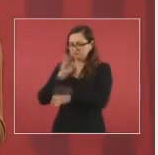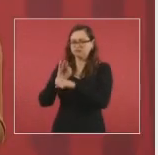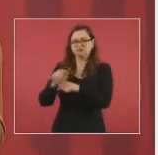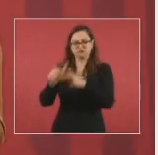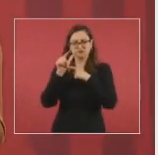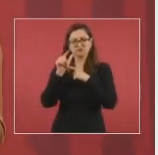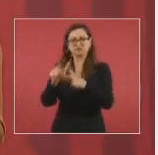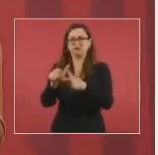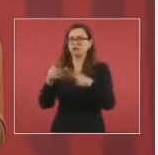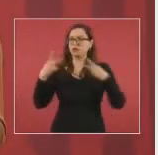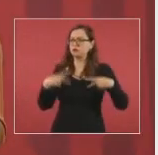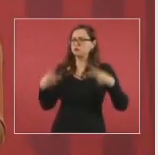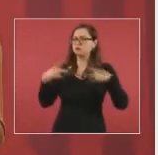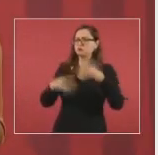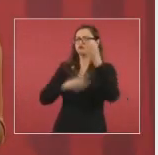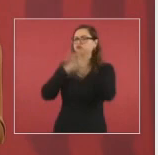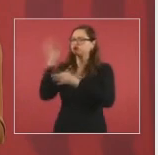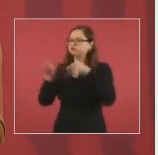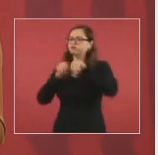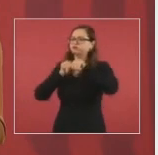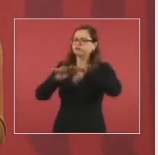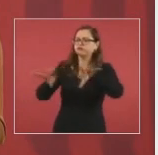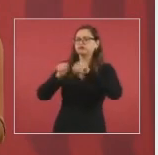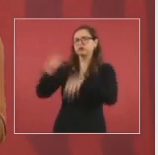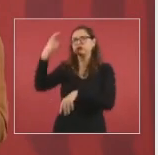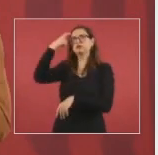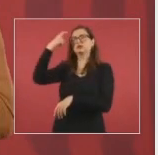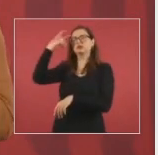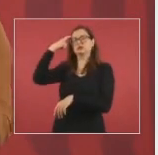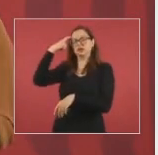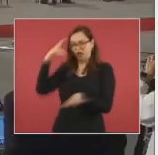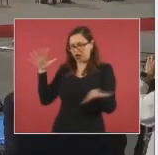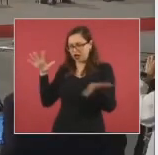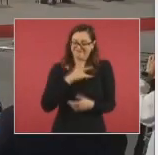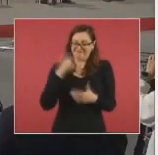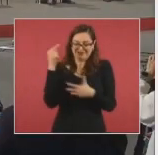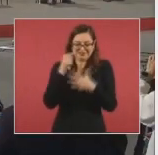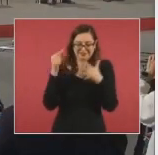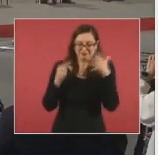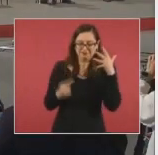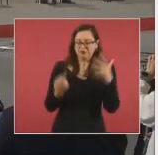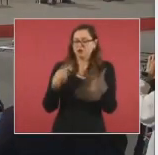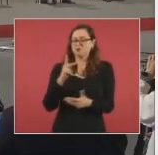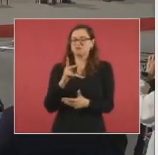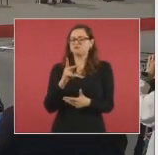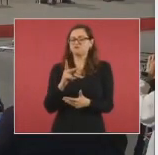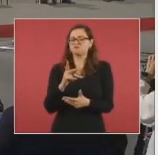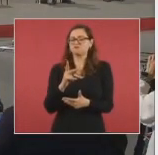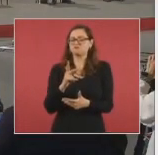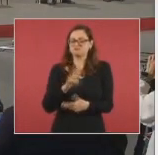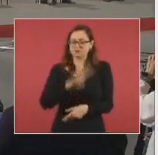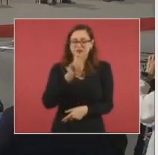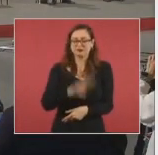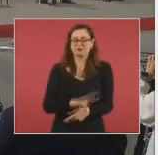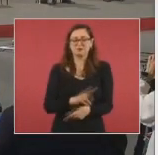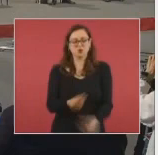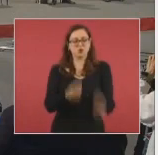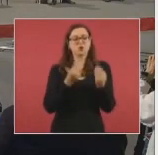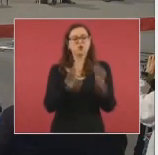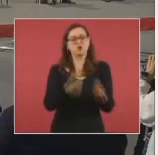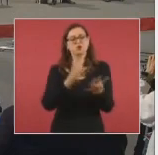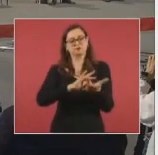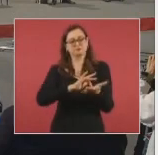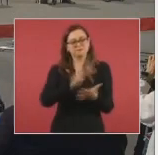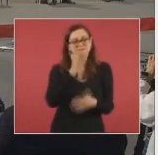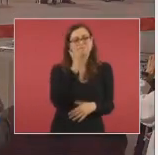Secretaría de Economía Graciela Márquez Polín para ocupar la presidencia del INEGI, el presidente invitó a